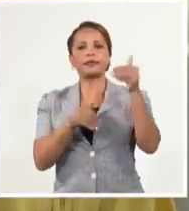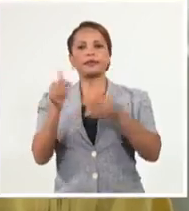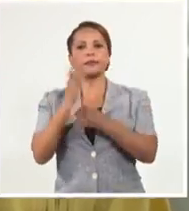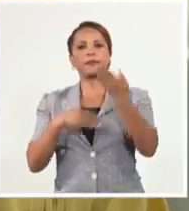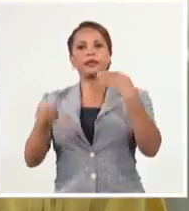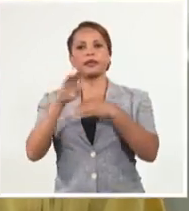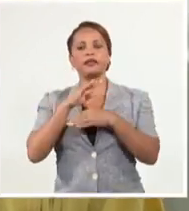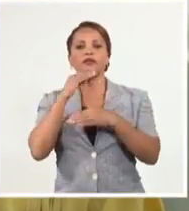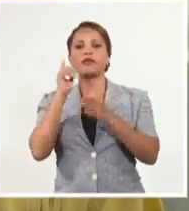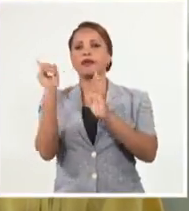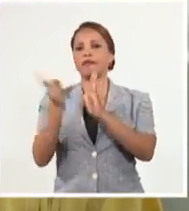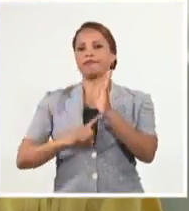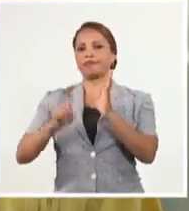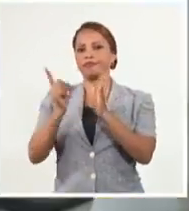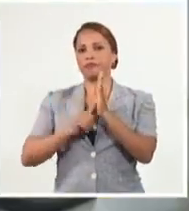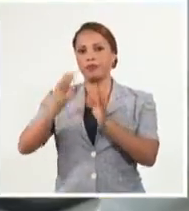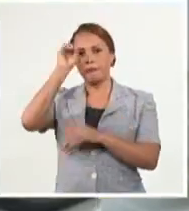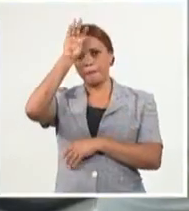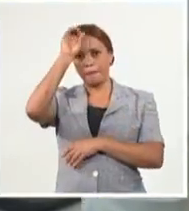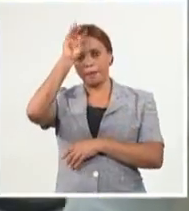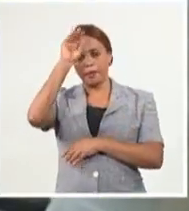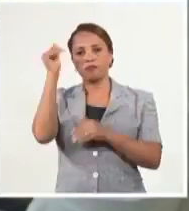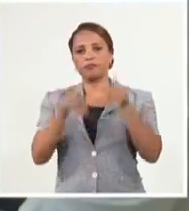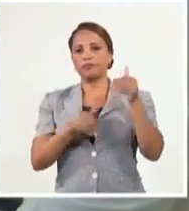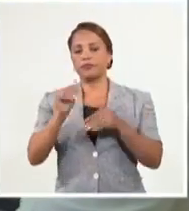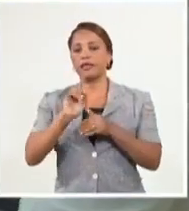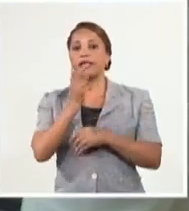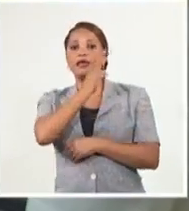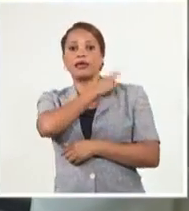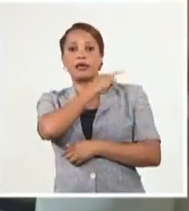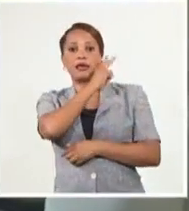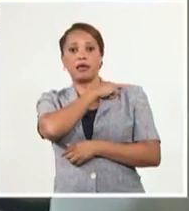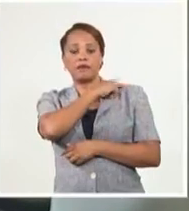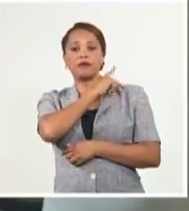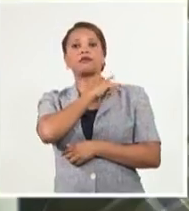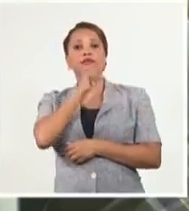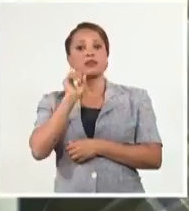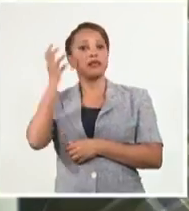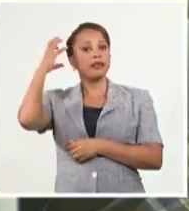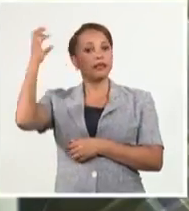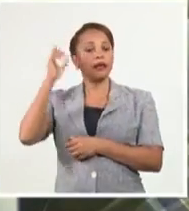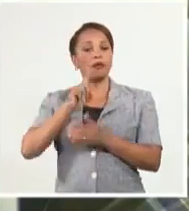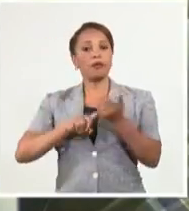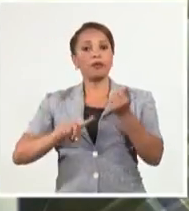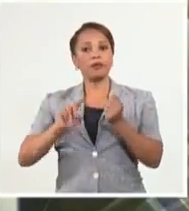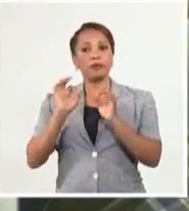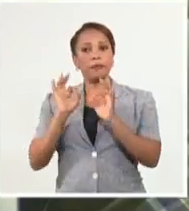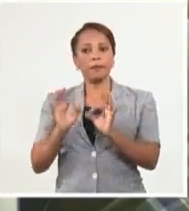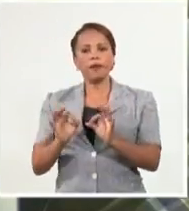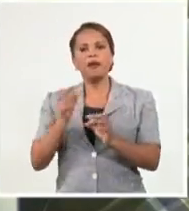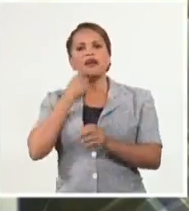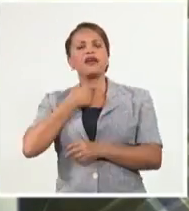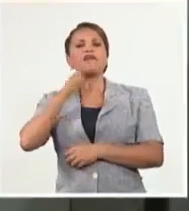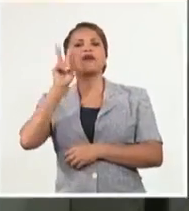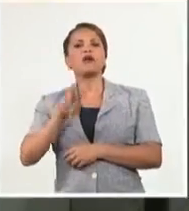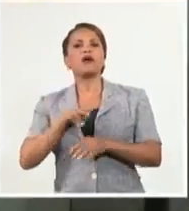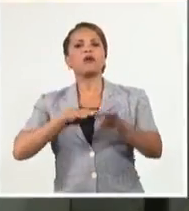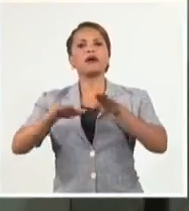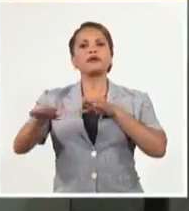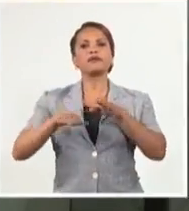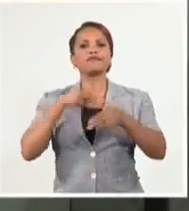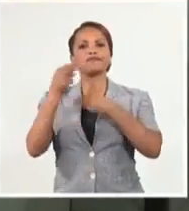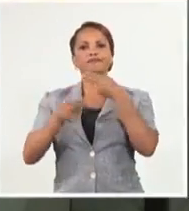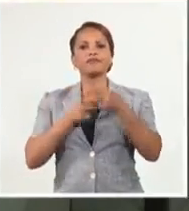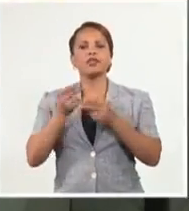de Energía y Minas, Libán Arronte Cruz, y las máximas autoridades del territorio, se evaluaron las acciones comprendidas en